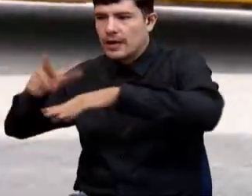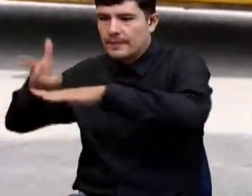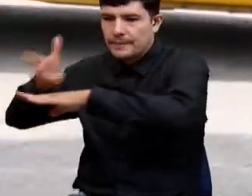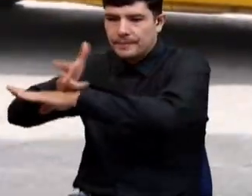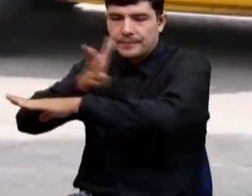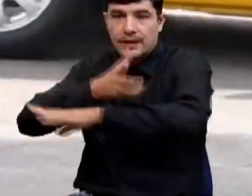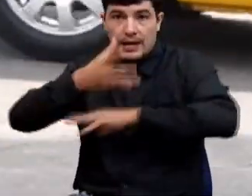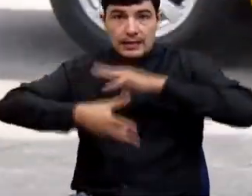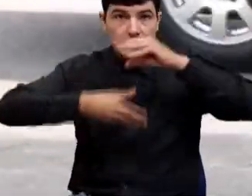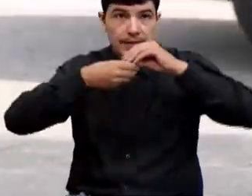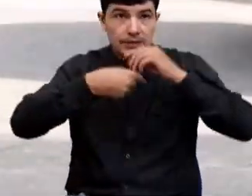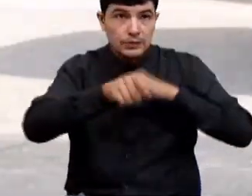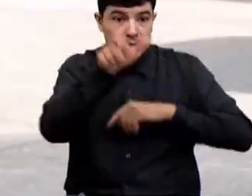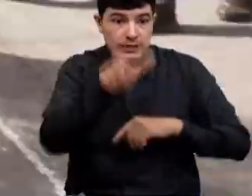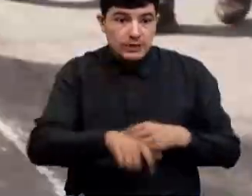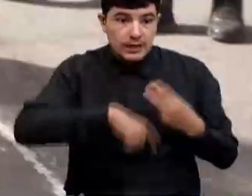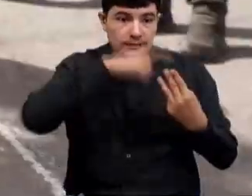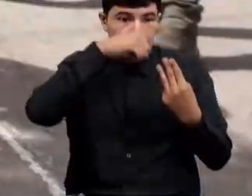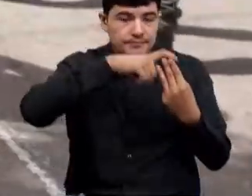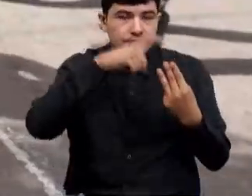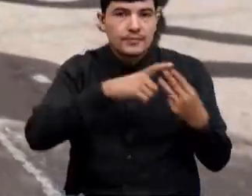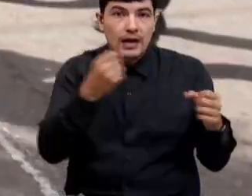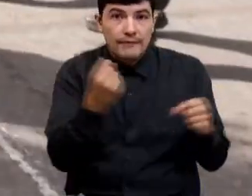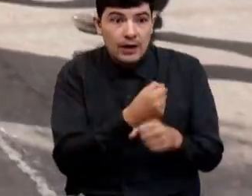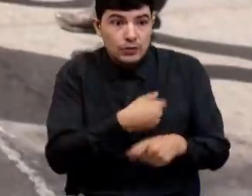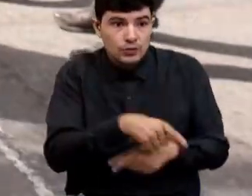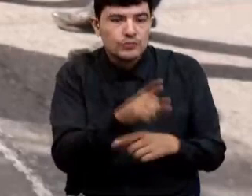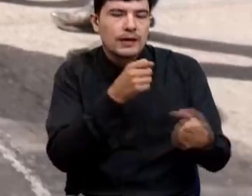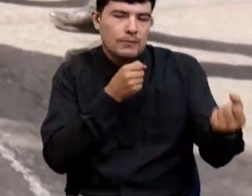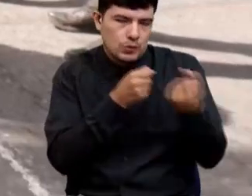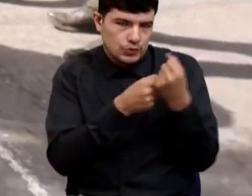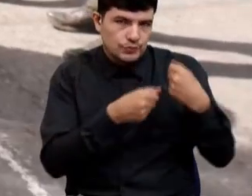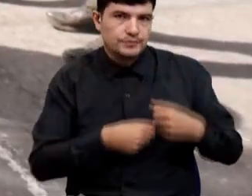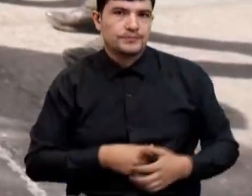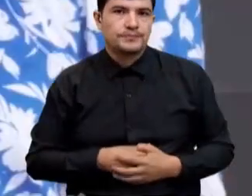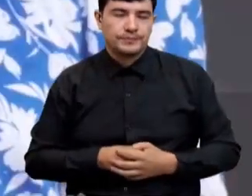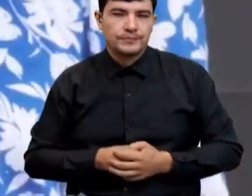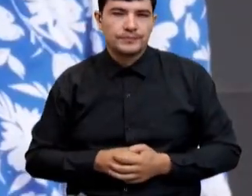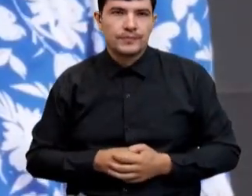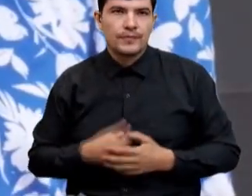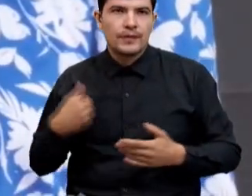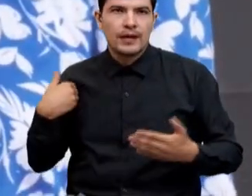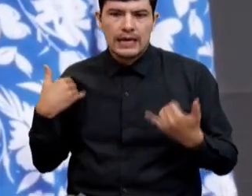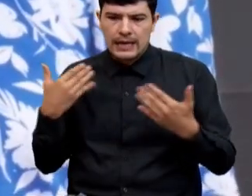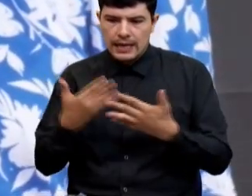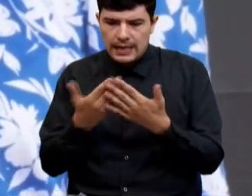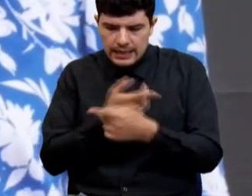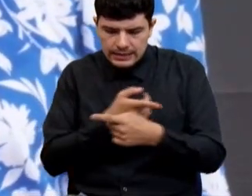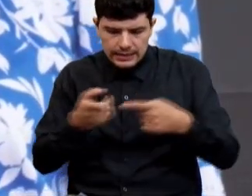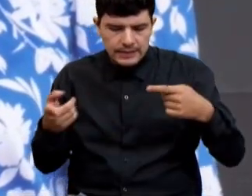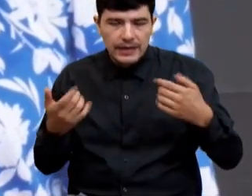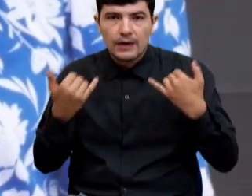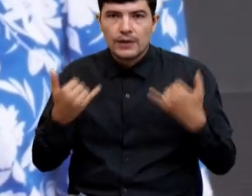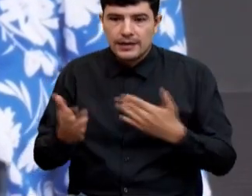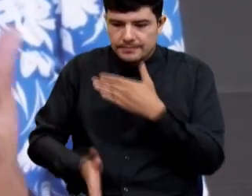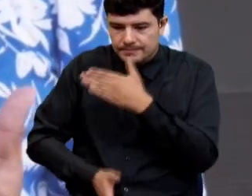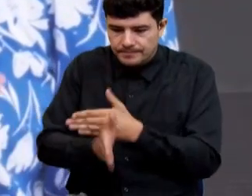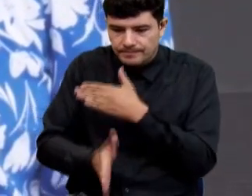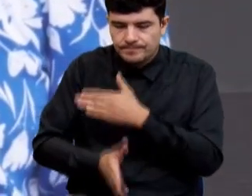a los guardas de tránsito en el ejercicio de sus funciones. Vale la pena mencionar que en el transcurso de la semana